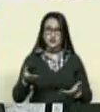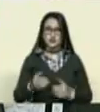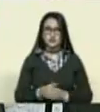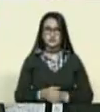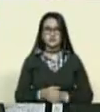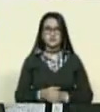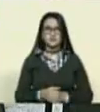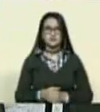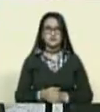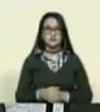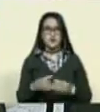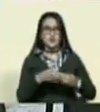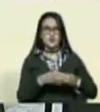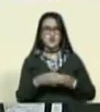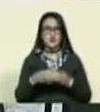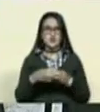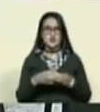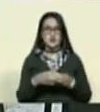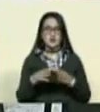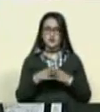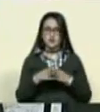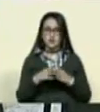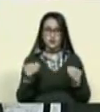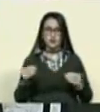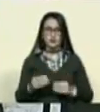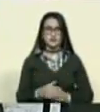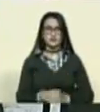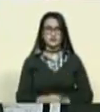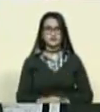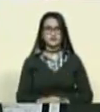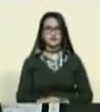los cuarteles, las unidades, las naves.